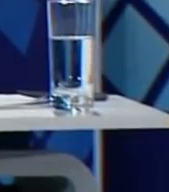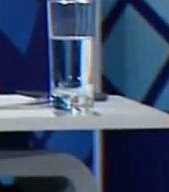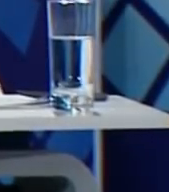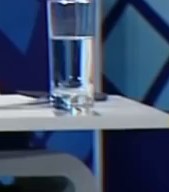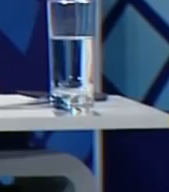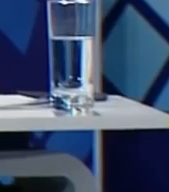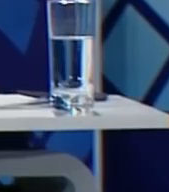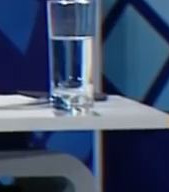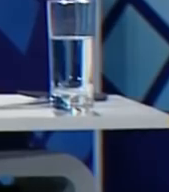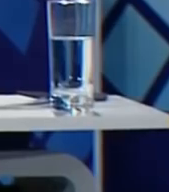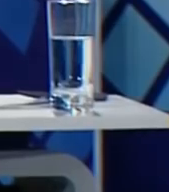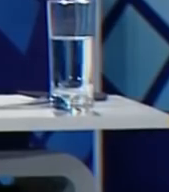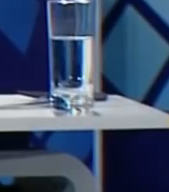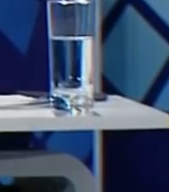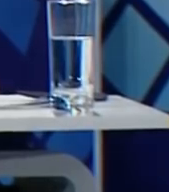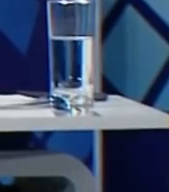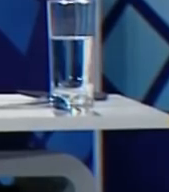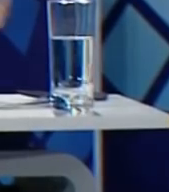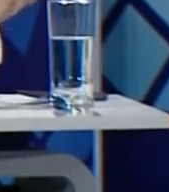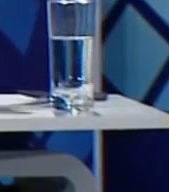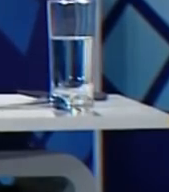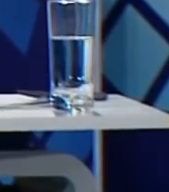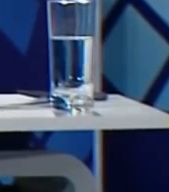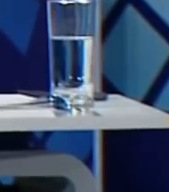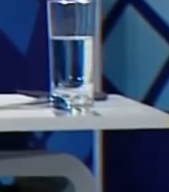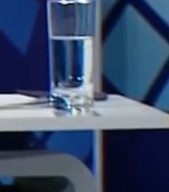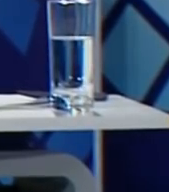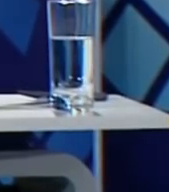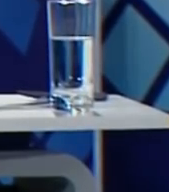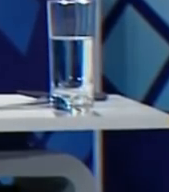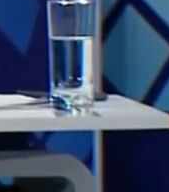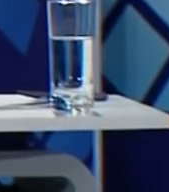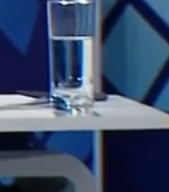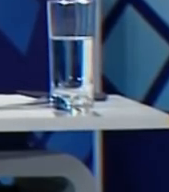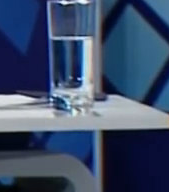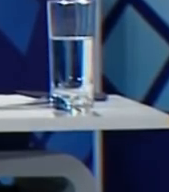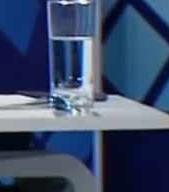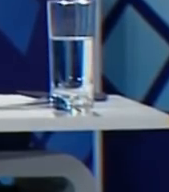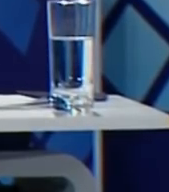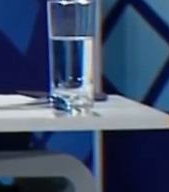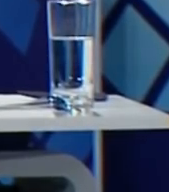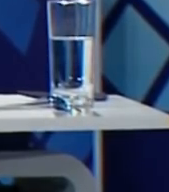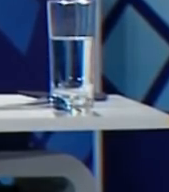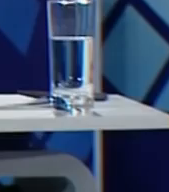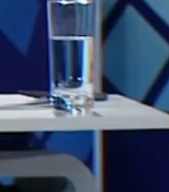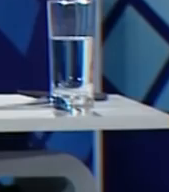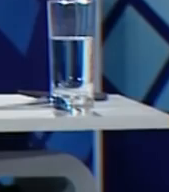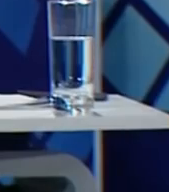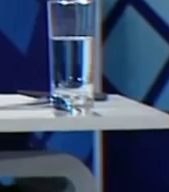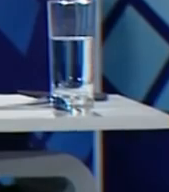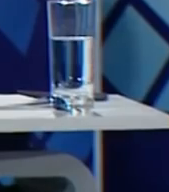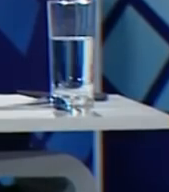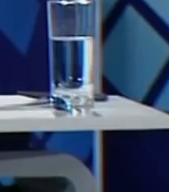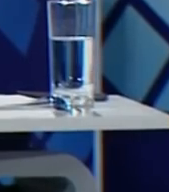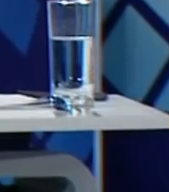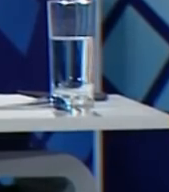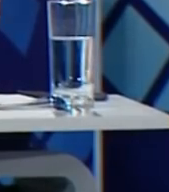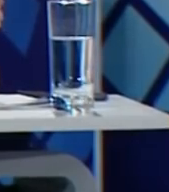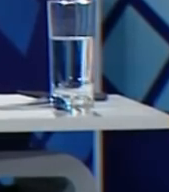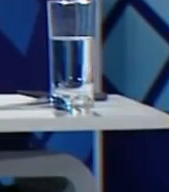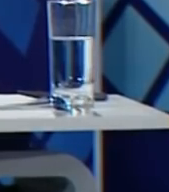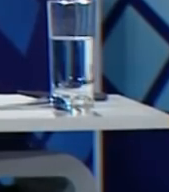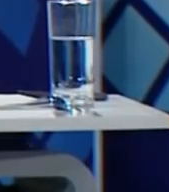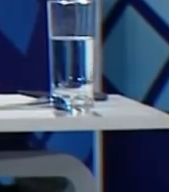ahora para que no haya ninguna interrupción. Vamos a darle... Nos quedamos sin repreguntar, pero ya tendremos oportunidad. Tendremos